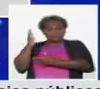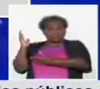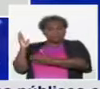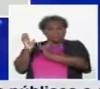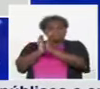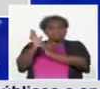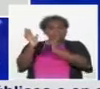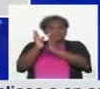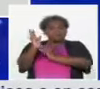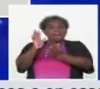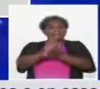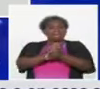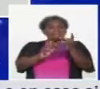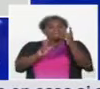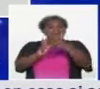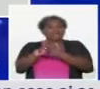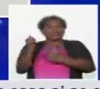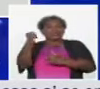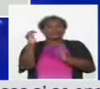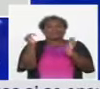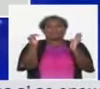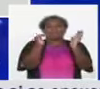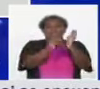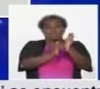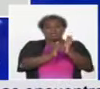en el mes de mayo de